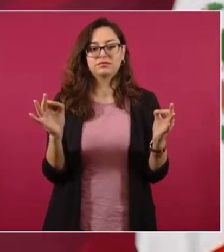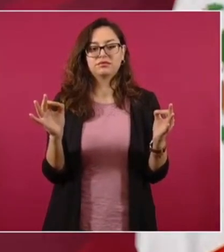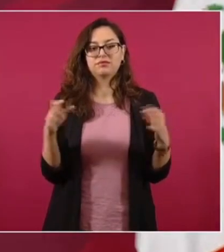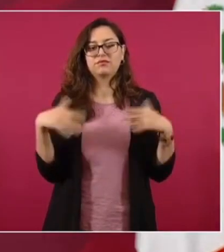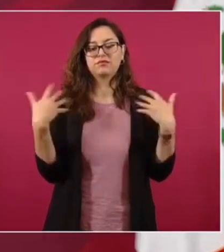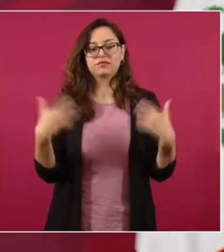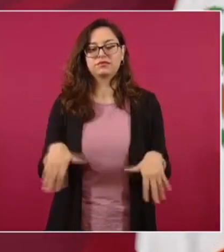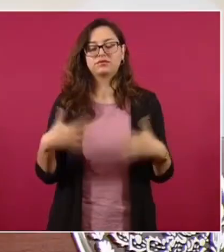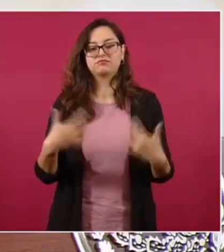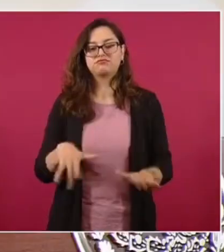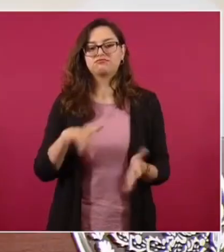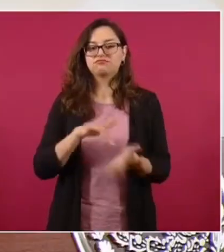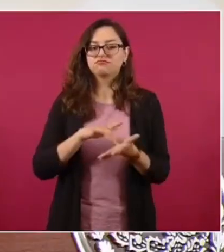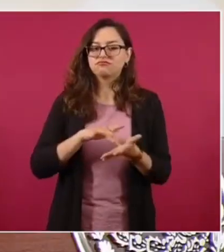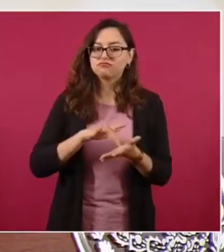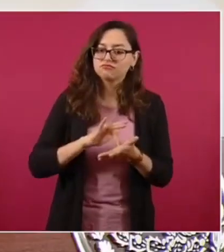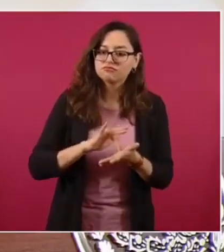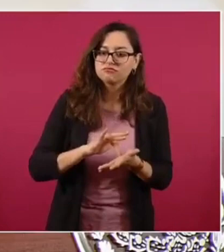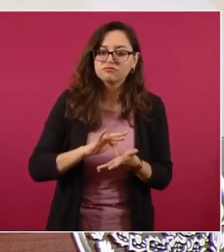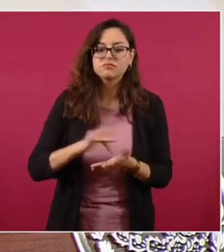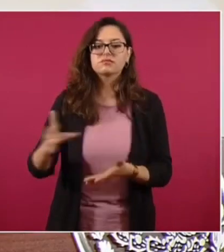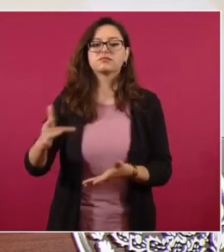a la vida,